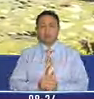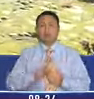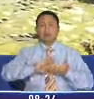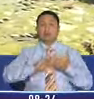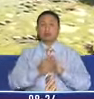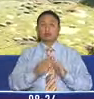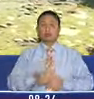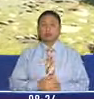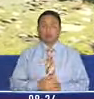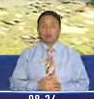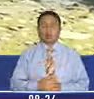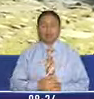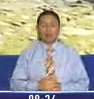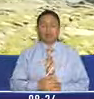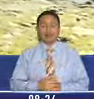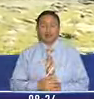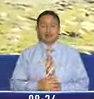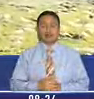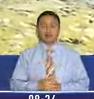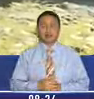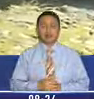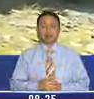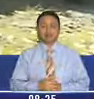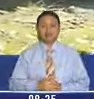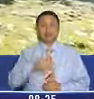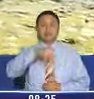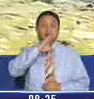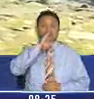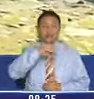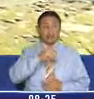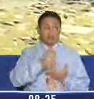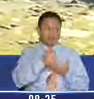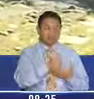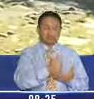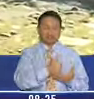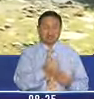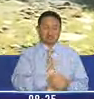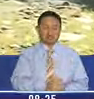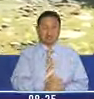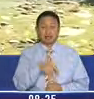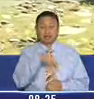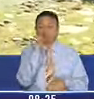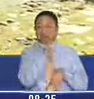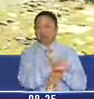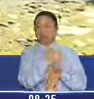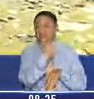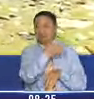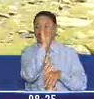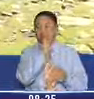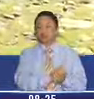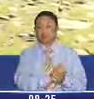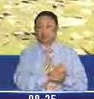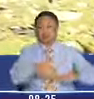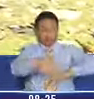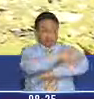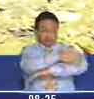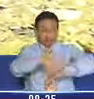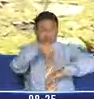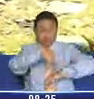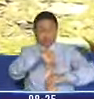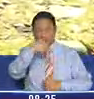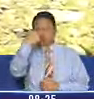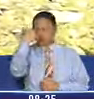han llamado. Verdaderamente aquí siempre hemos vivido olvidados desde aquí. Aquí en el barrio nunca ha habido, al menos esta calle así de Consuelo